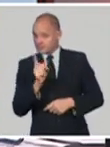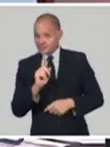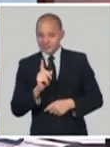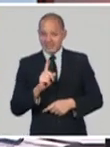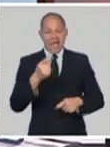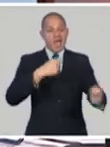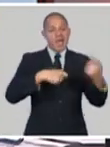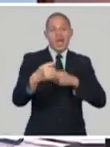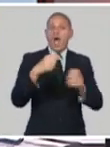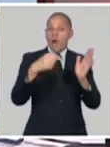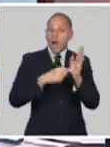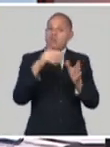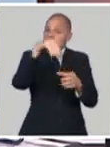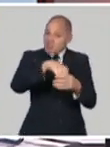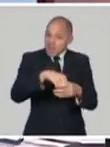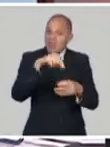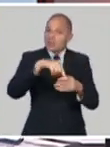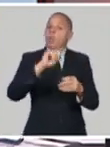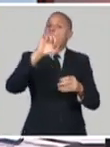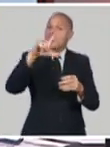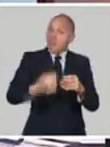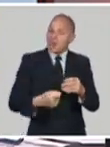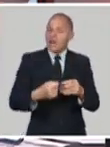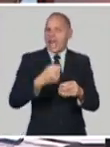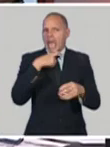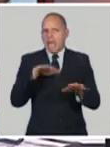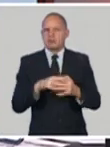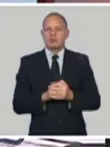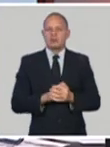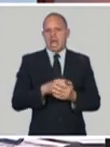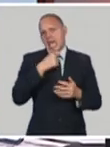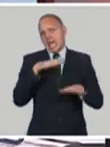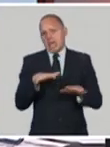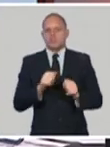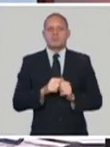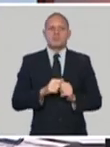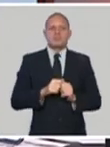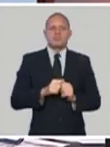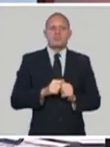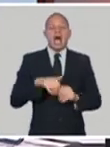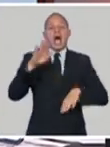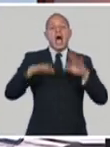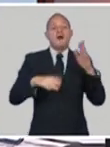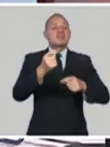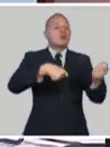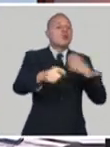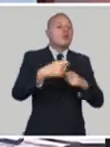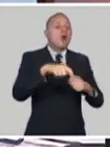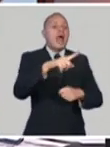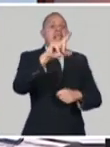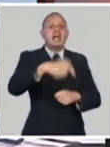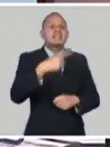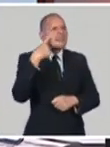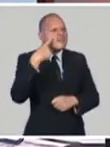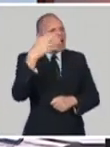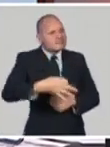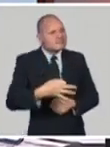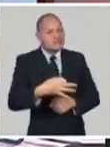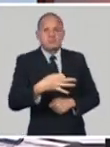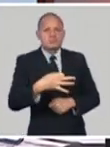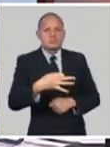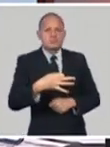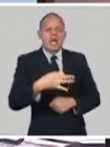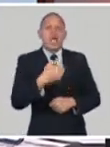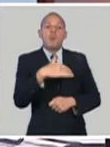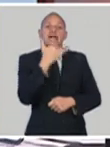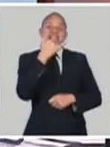ven los efectos en el corto plazo. Tú sueltas esta pluma y va abajo por la ley de gravedad. En la economía tú cometes un error hoy y no lo ves ni